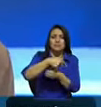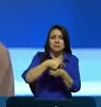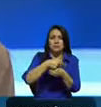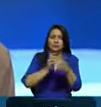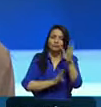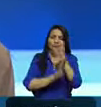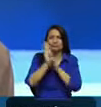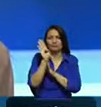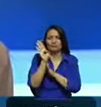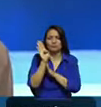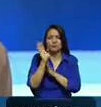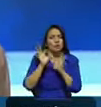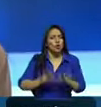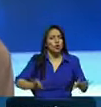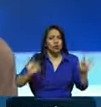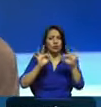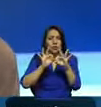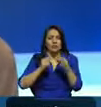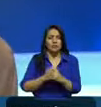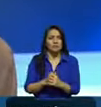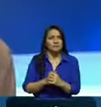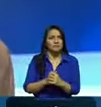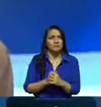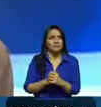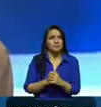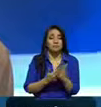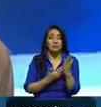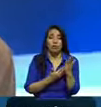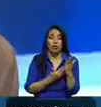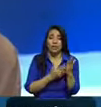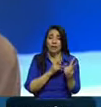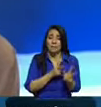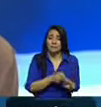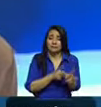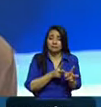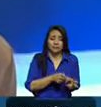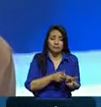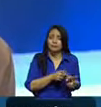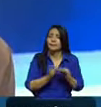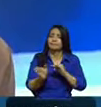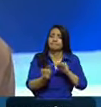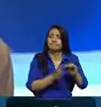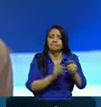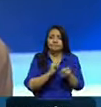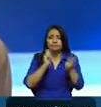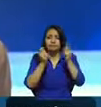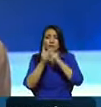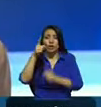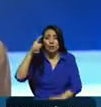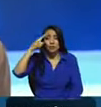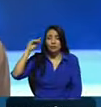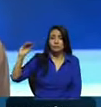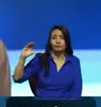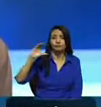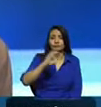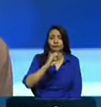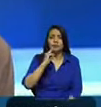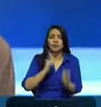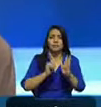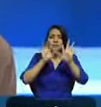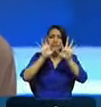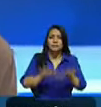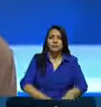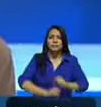construcción. Creo que hay que darle la vuelta al modelo, al sistema. Creo que hay que pensar cuánto está el gobierno invirtiendo, por ejemplo, en la Secretaría de